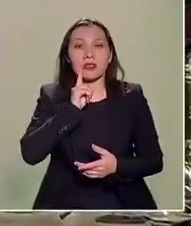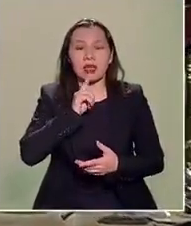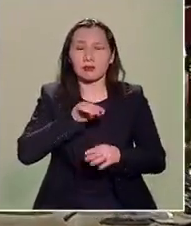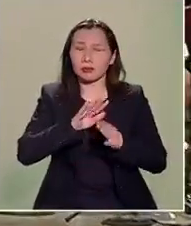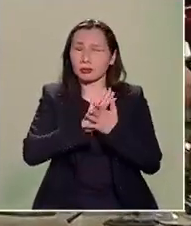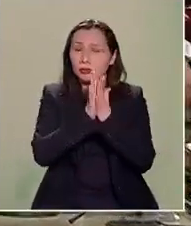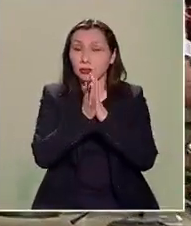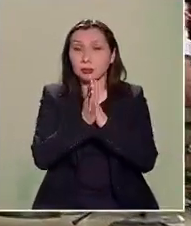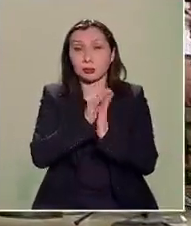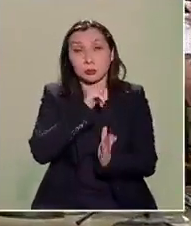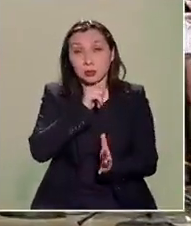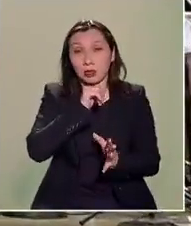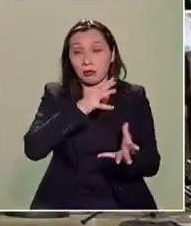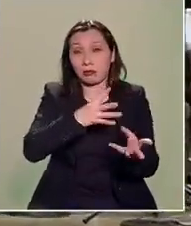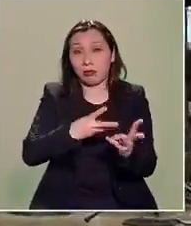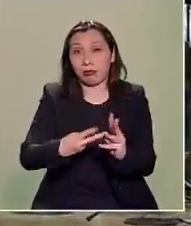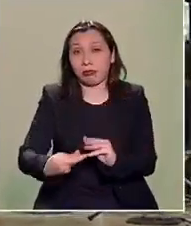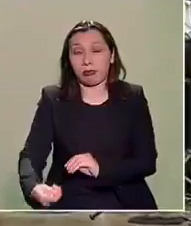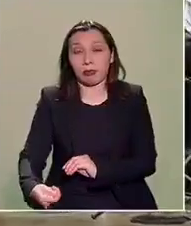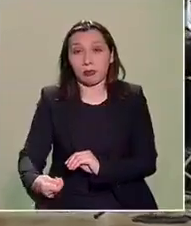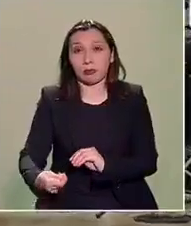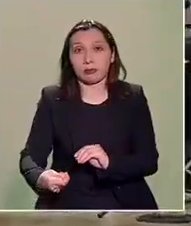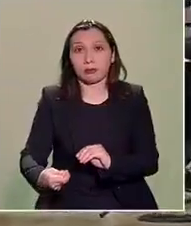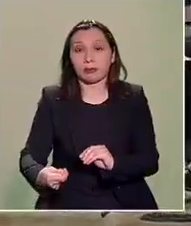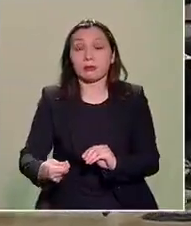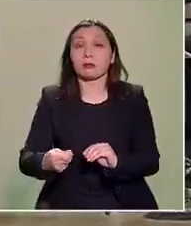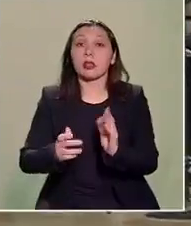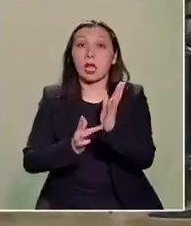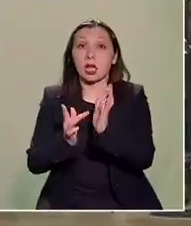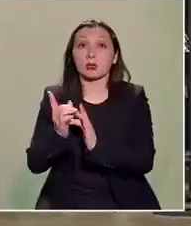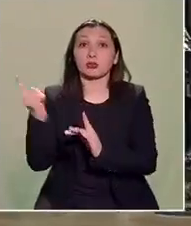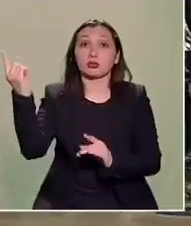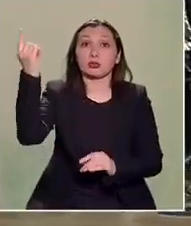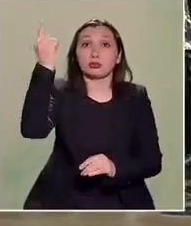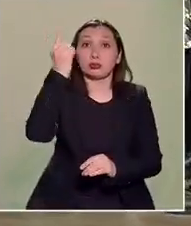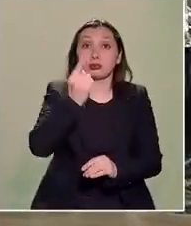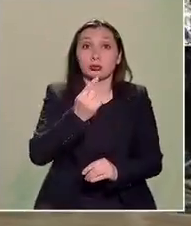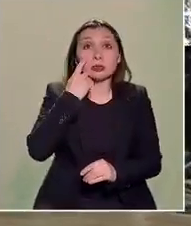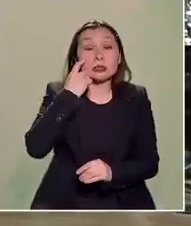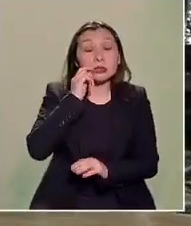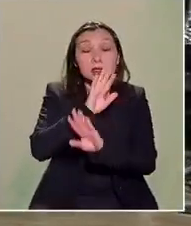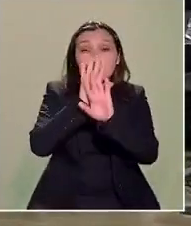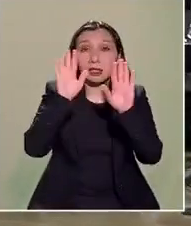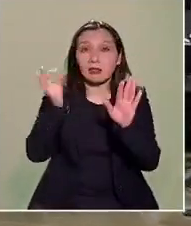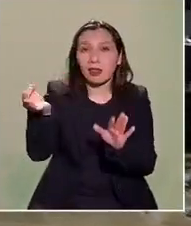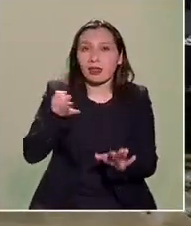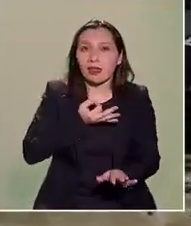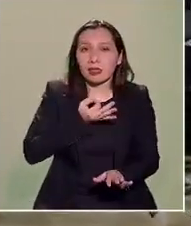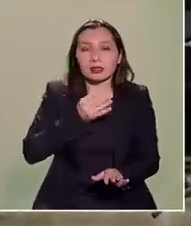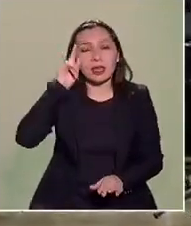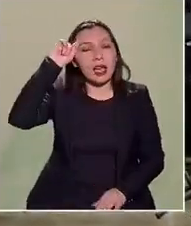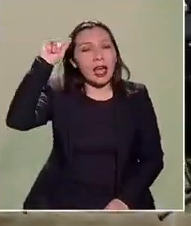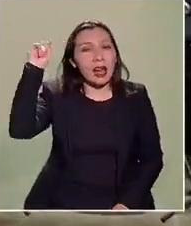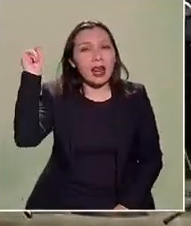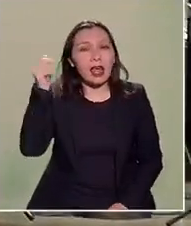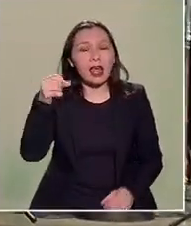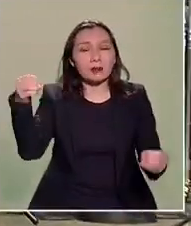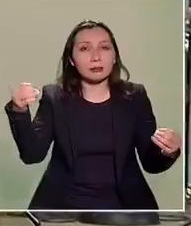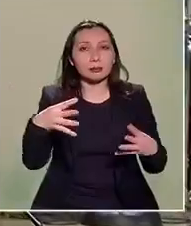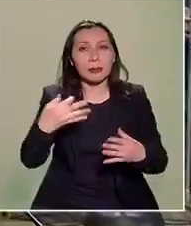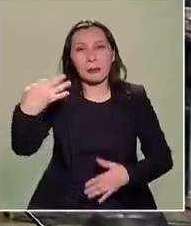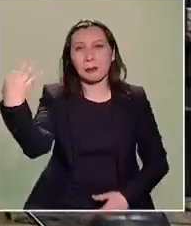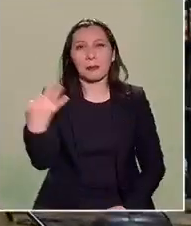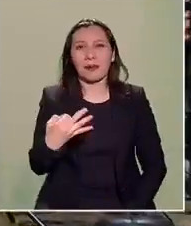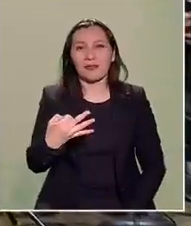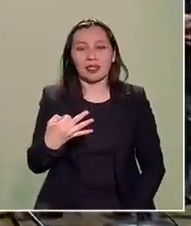completa miseria y degradación el modelo divino nos habla de una creación perfecta